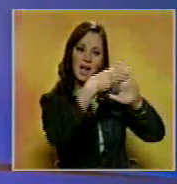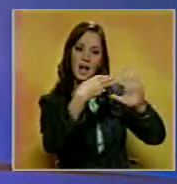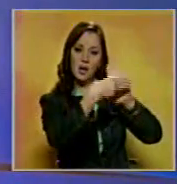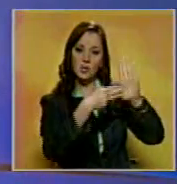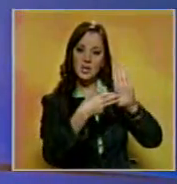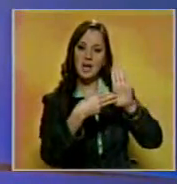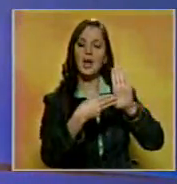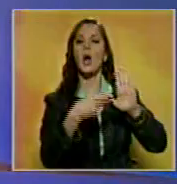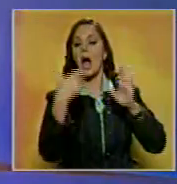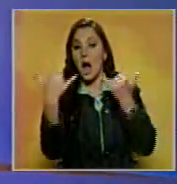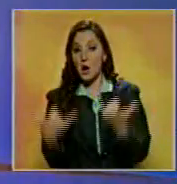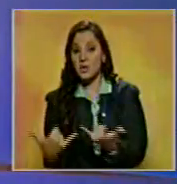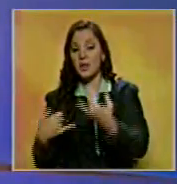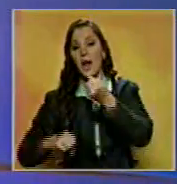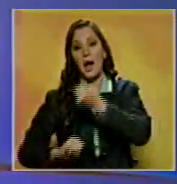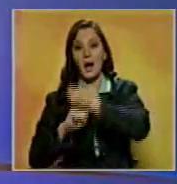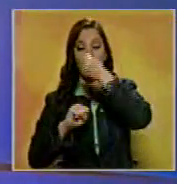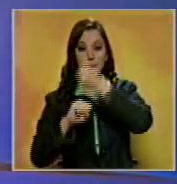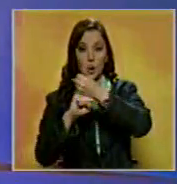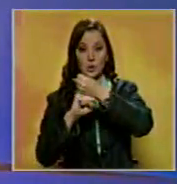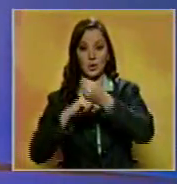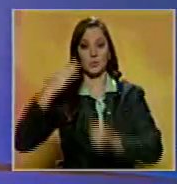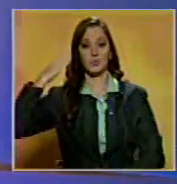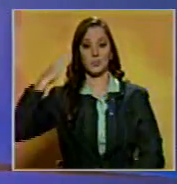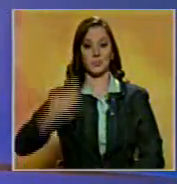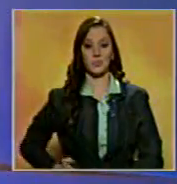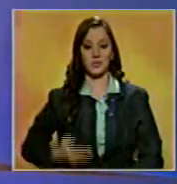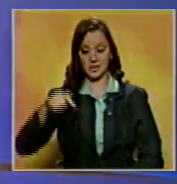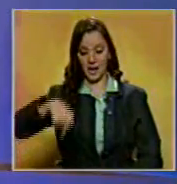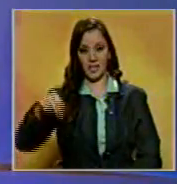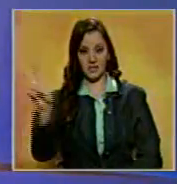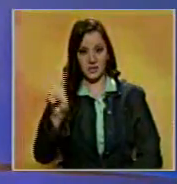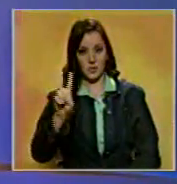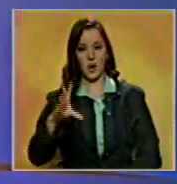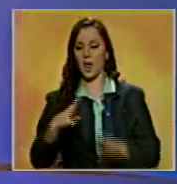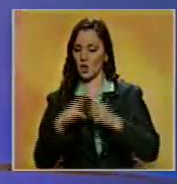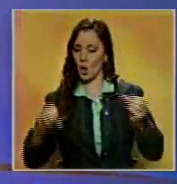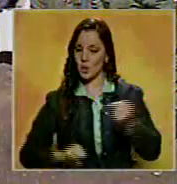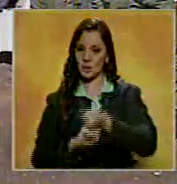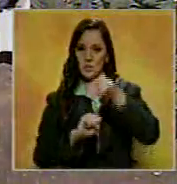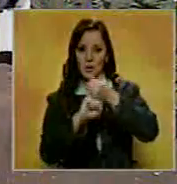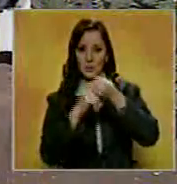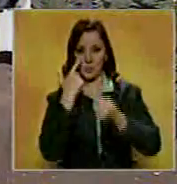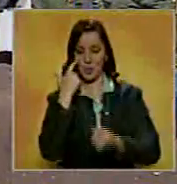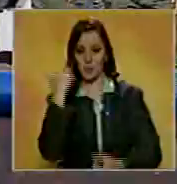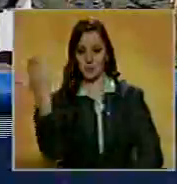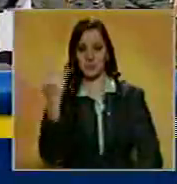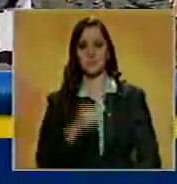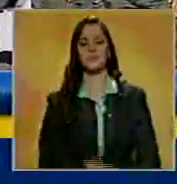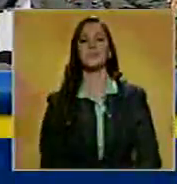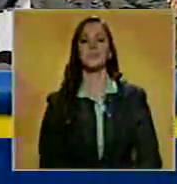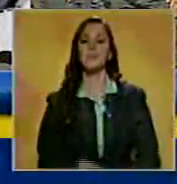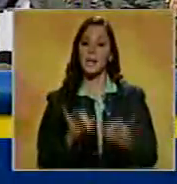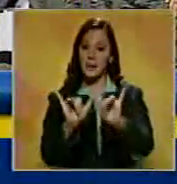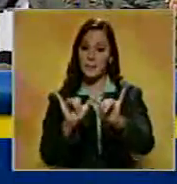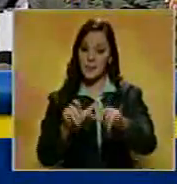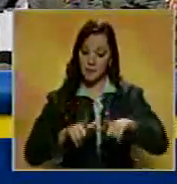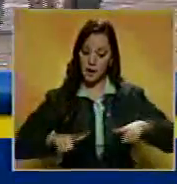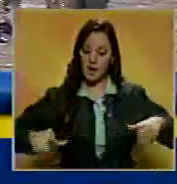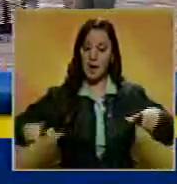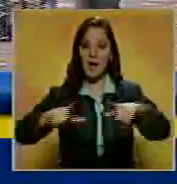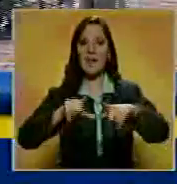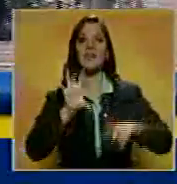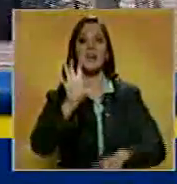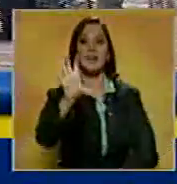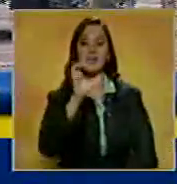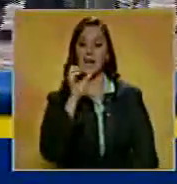cuentan con el respaldo de las Armadas de la República. Manuel Covela tiene todos los detalles. Adelante, Manuel. En la misma región del estado Bolívar,